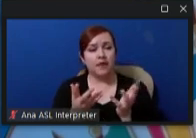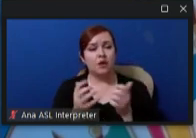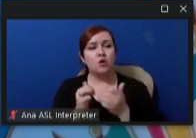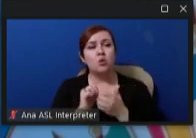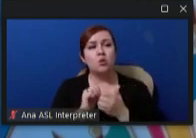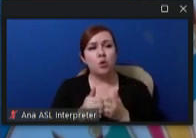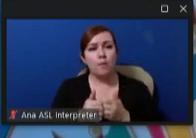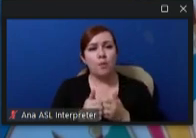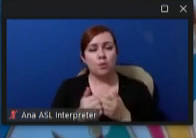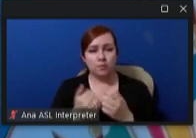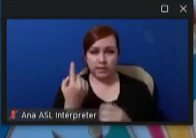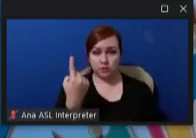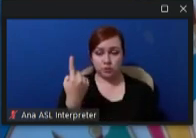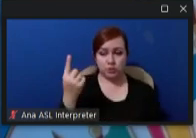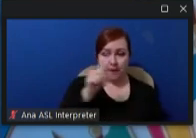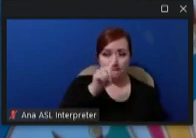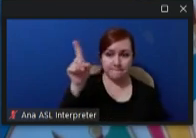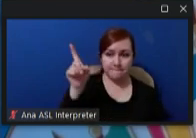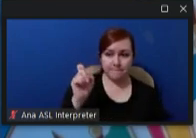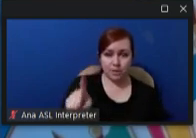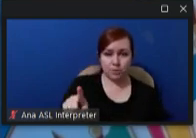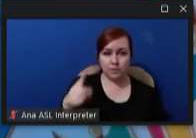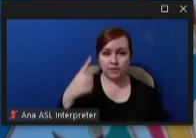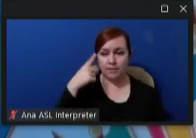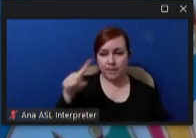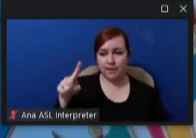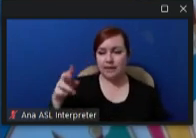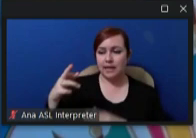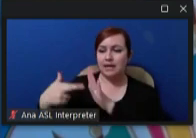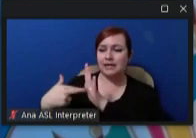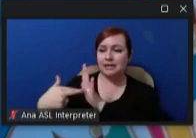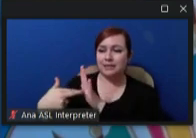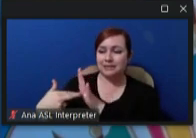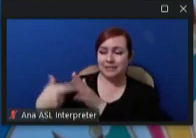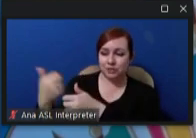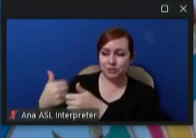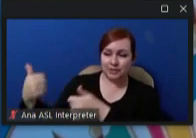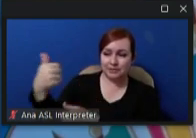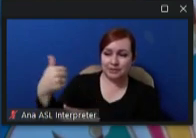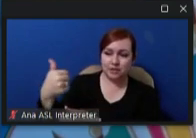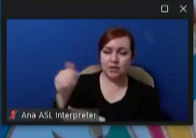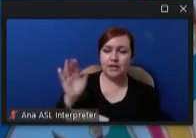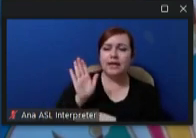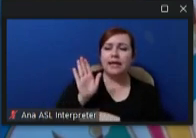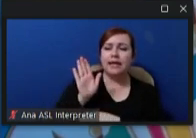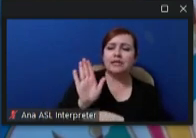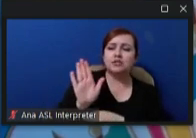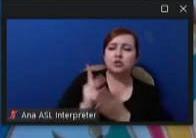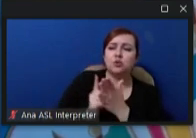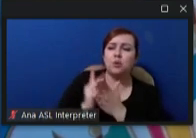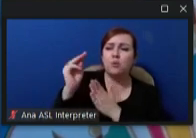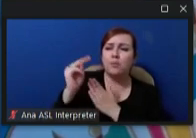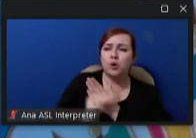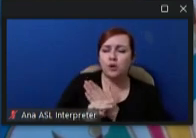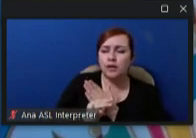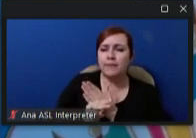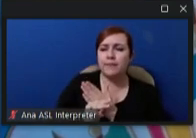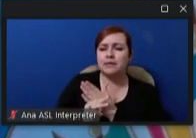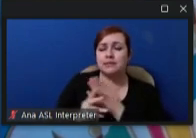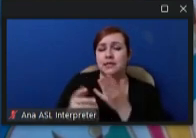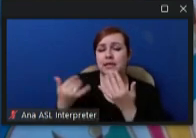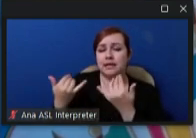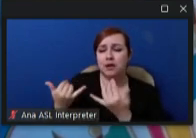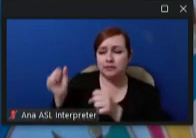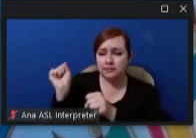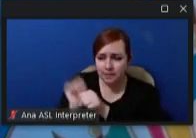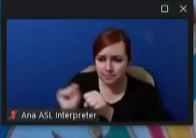pregunta para la honorable representación del Estado, en esos programas, en esos que están ahora elaborando y que